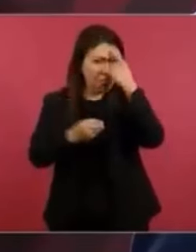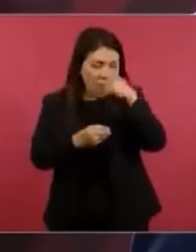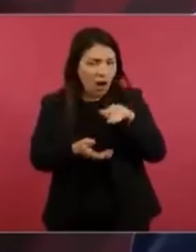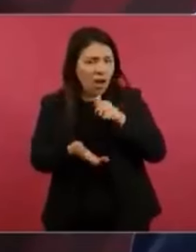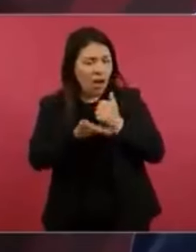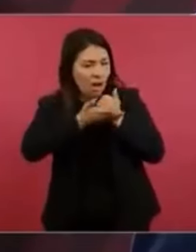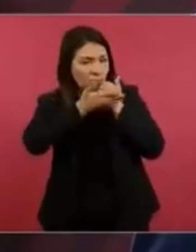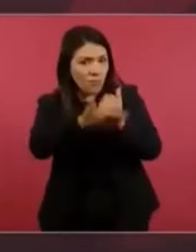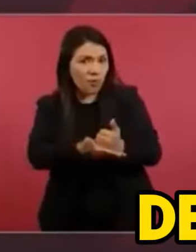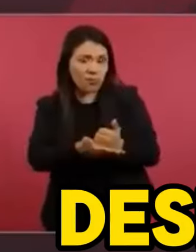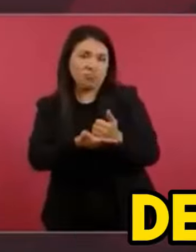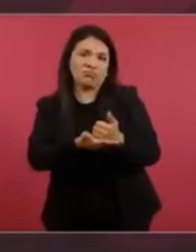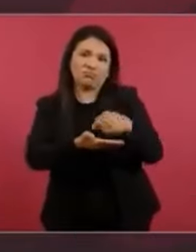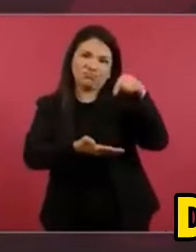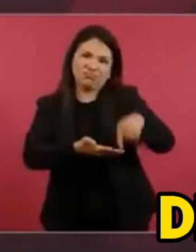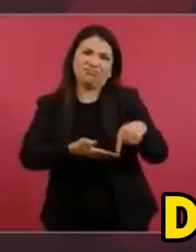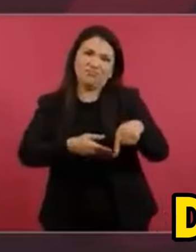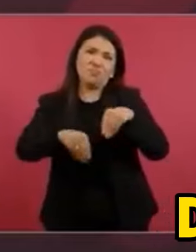movimiento,